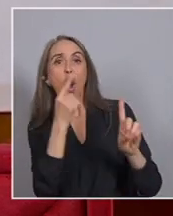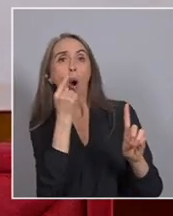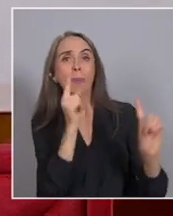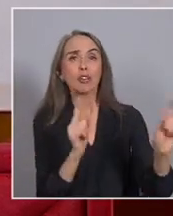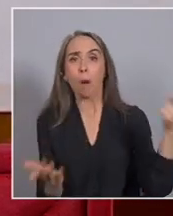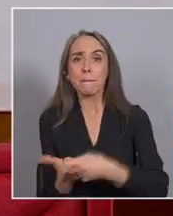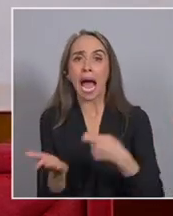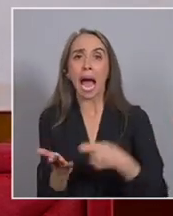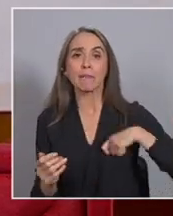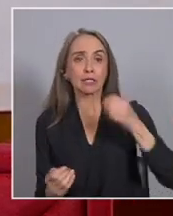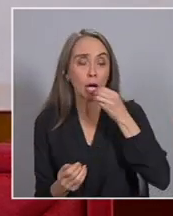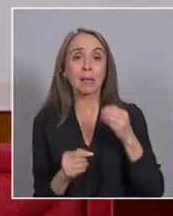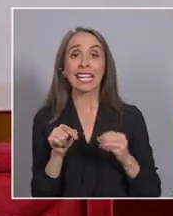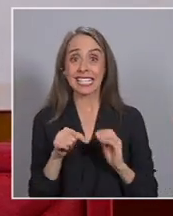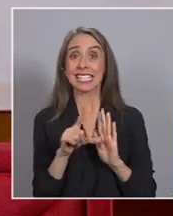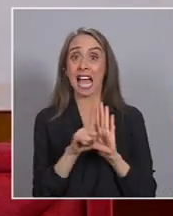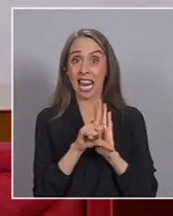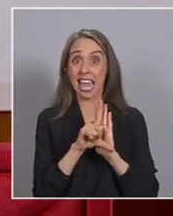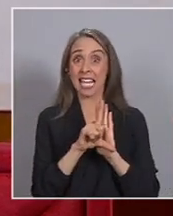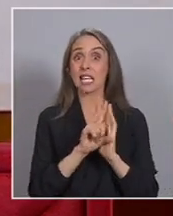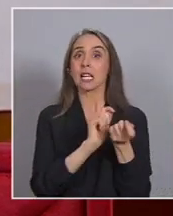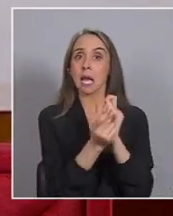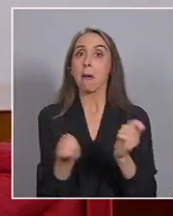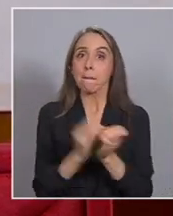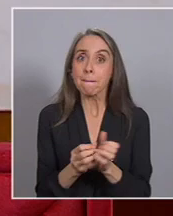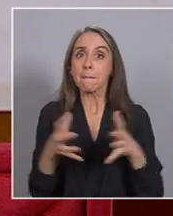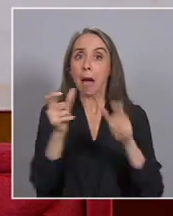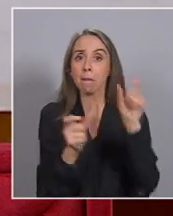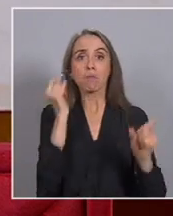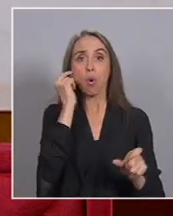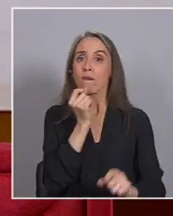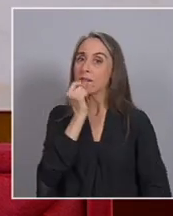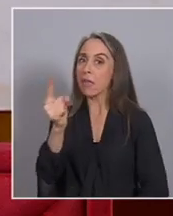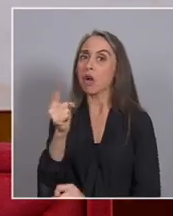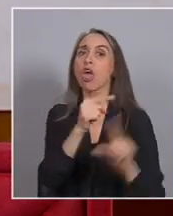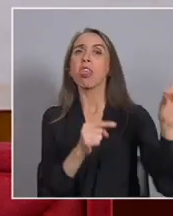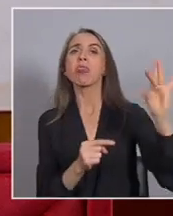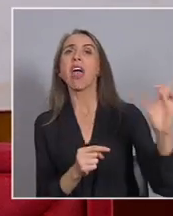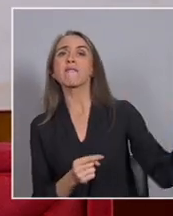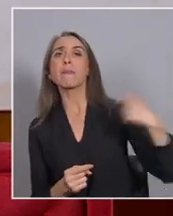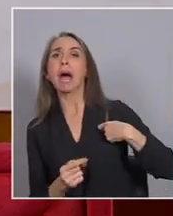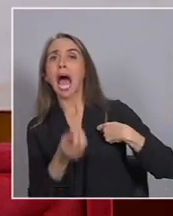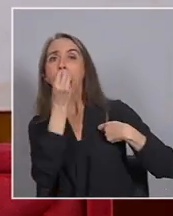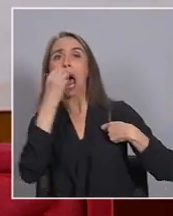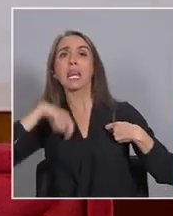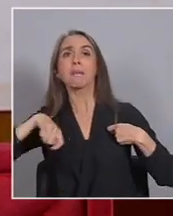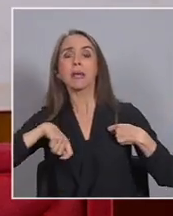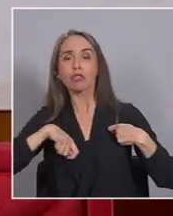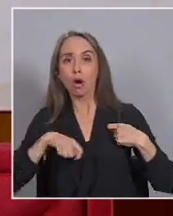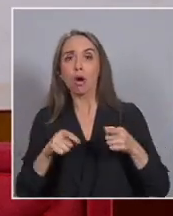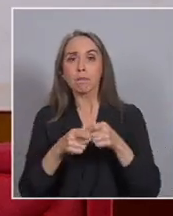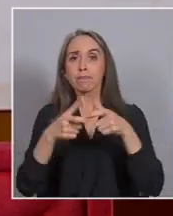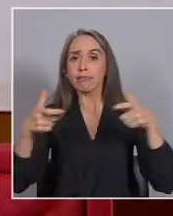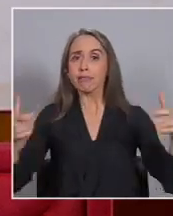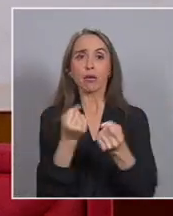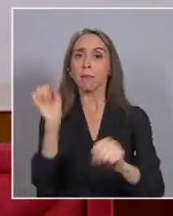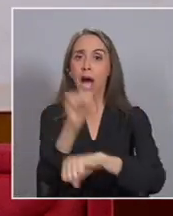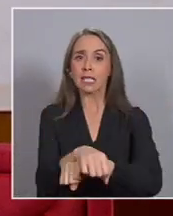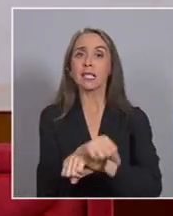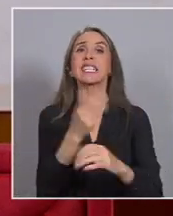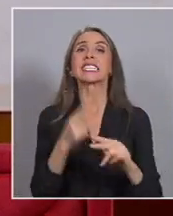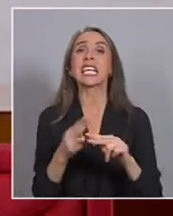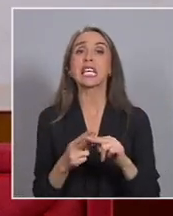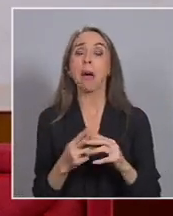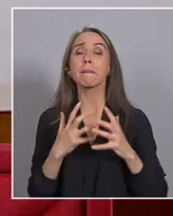esta ley. Seguramente vamos a tener más denuncias ahora, pero vamos a estar transparentando lo que es verdad, un flagelo inaceptable que es